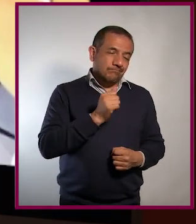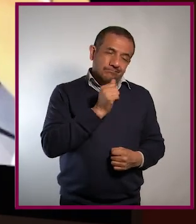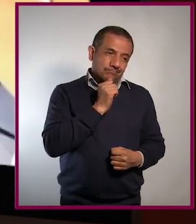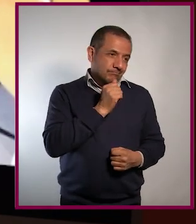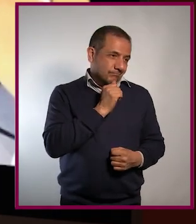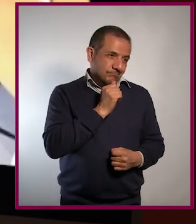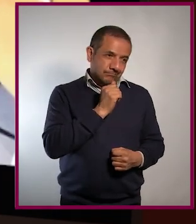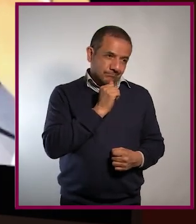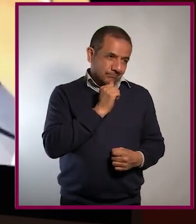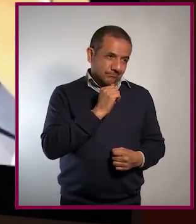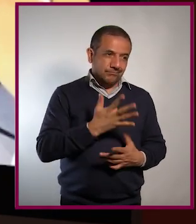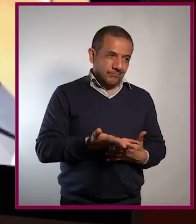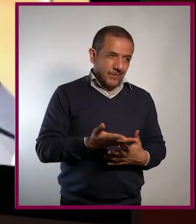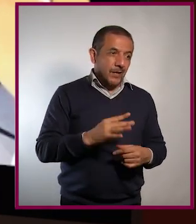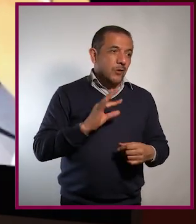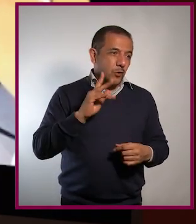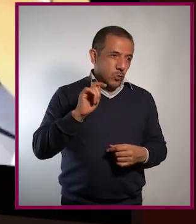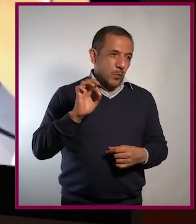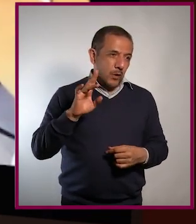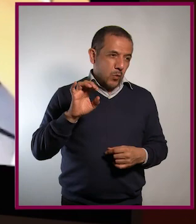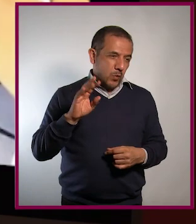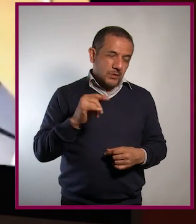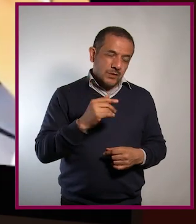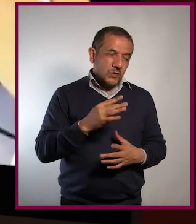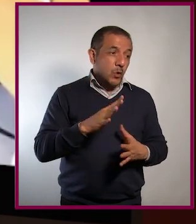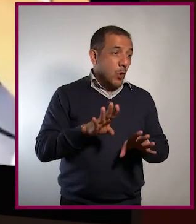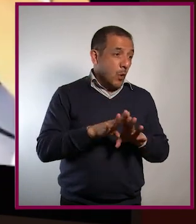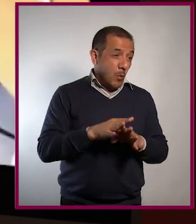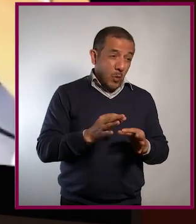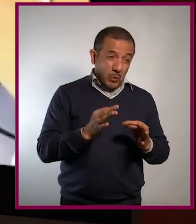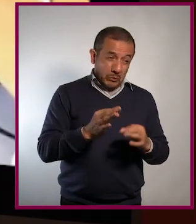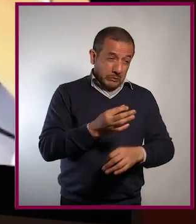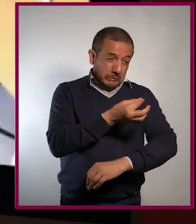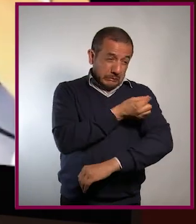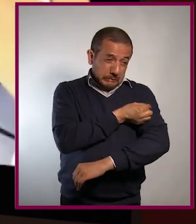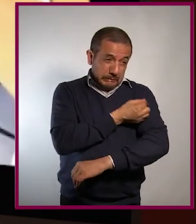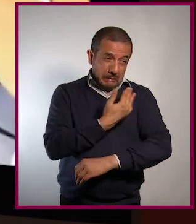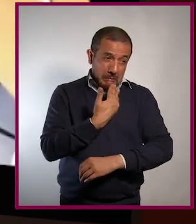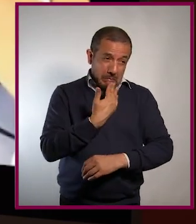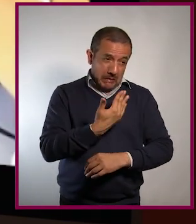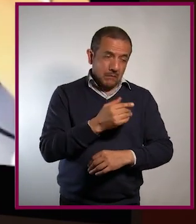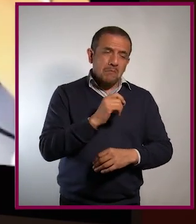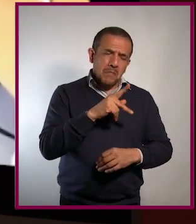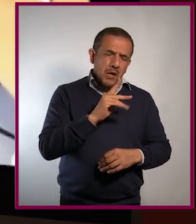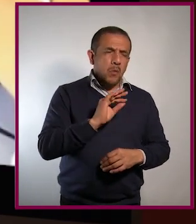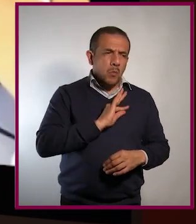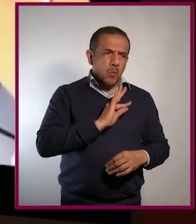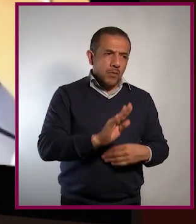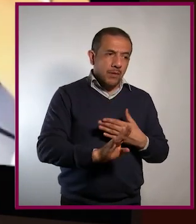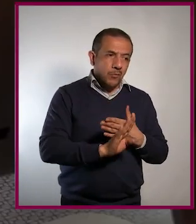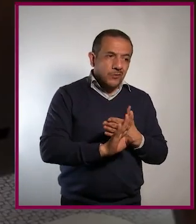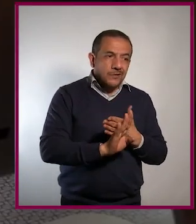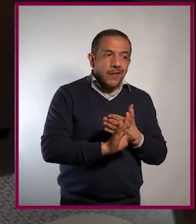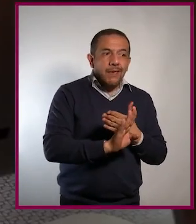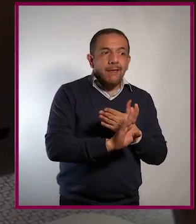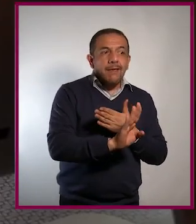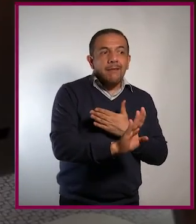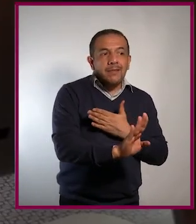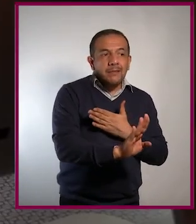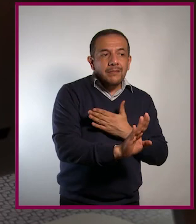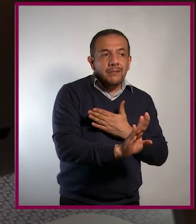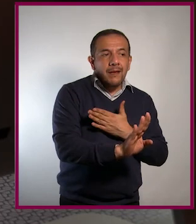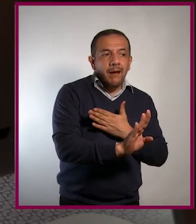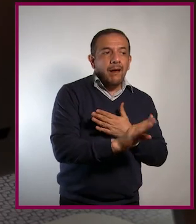para erradicar la infección por tuberculosis, pero es muy buena para evitar que